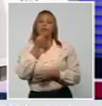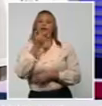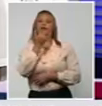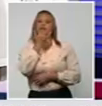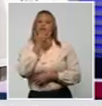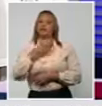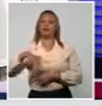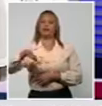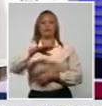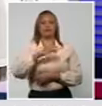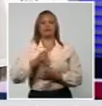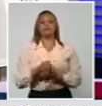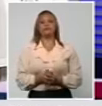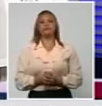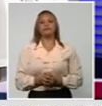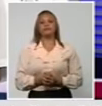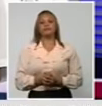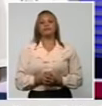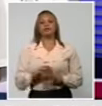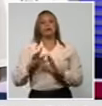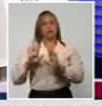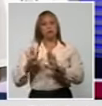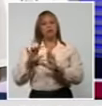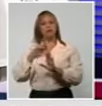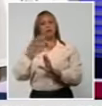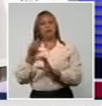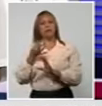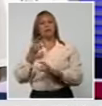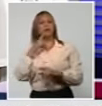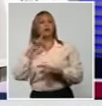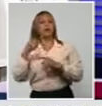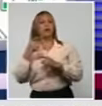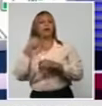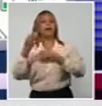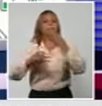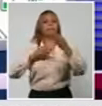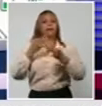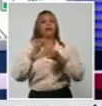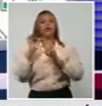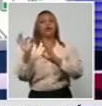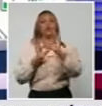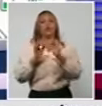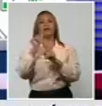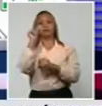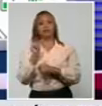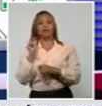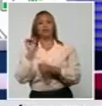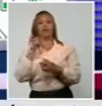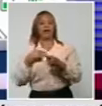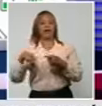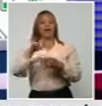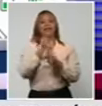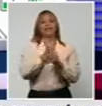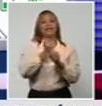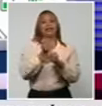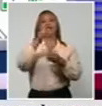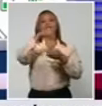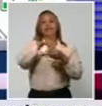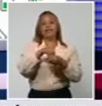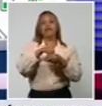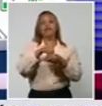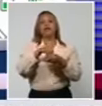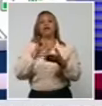país. Doctor Carmelo, vamos a hacer una pausa porque luego me gustaría que hablásemos de la protección del personal que interviene propiamente en los aeropuertos. Estoy